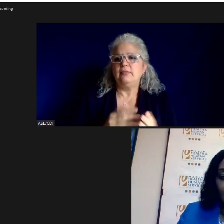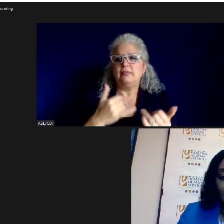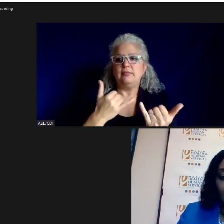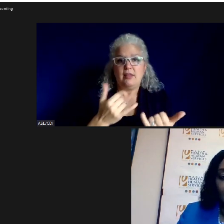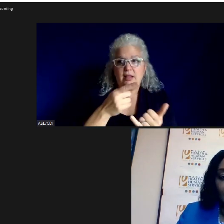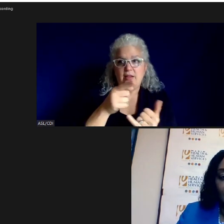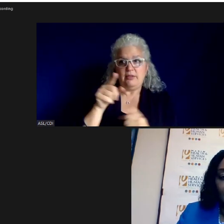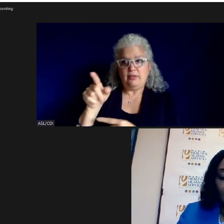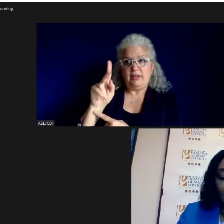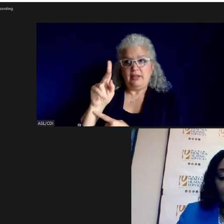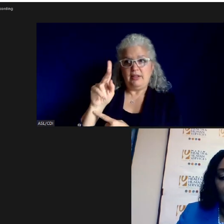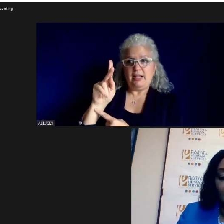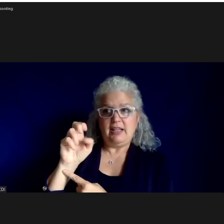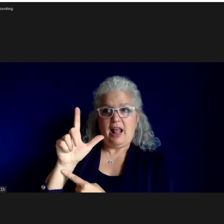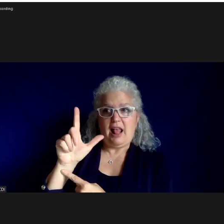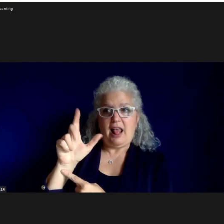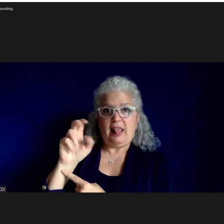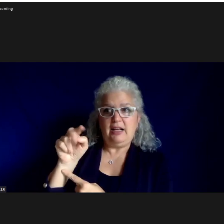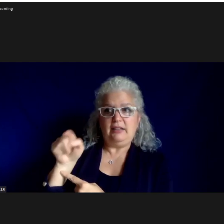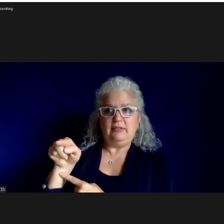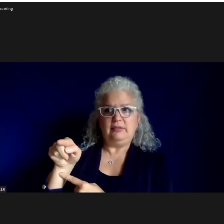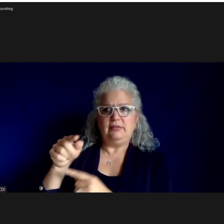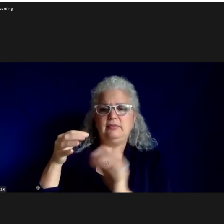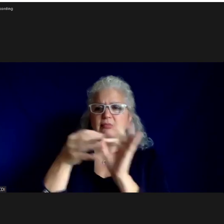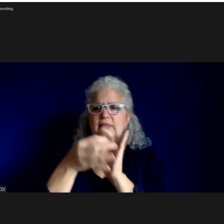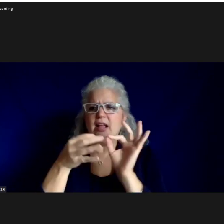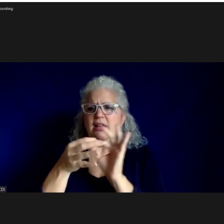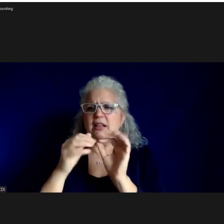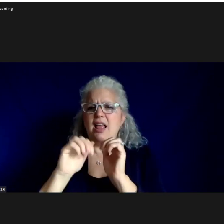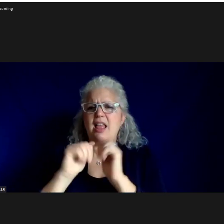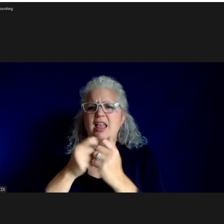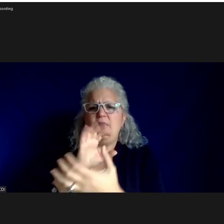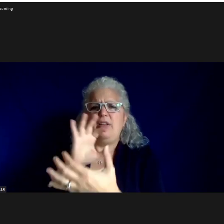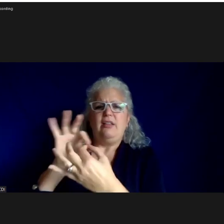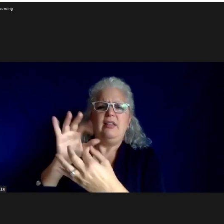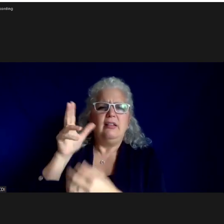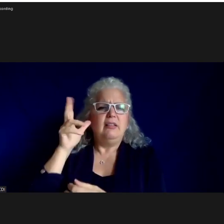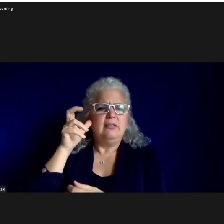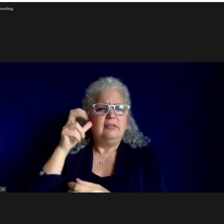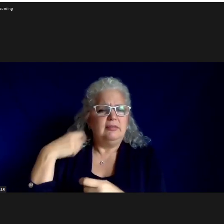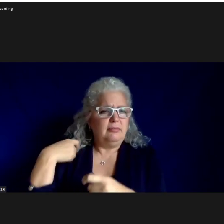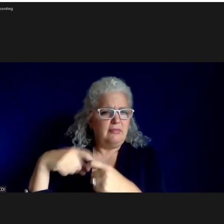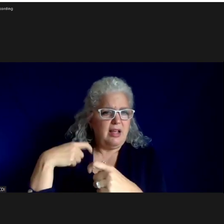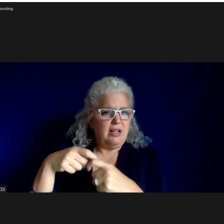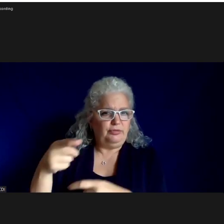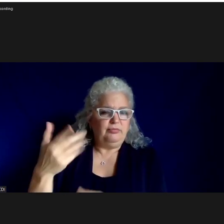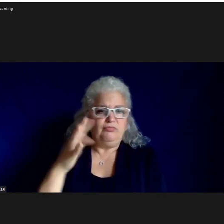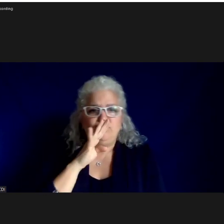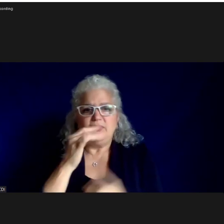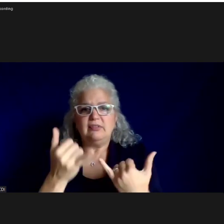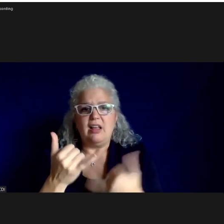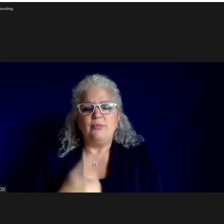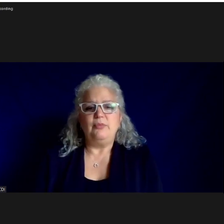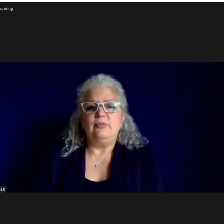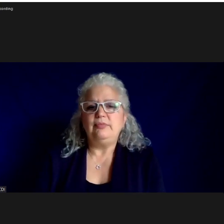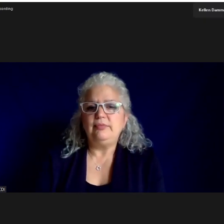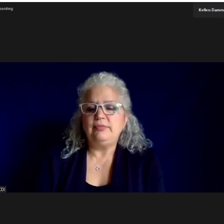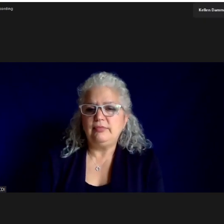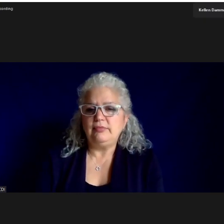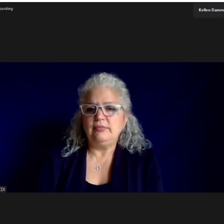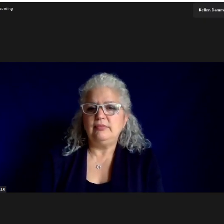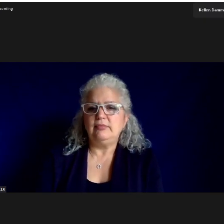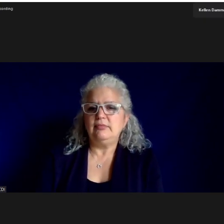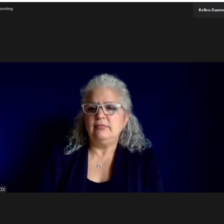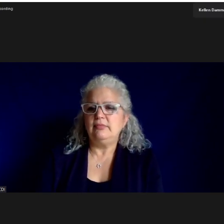home how you can access Spanish interpretation for this event using our Zoom connection. Kellen? Hola,